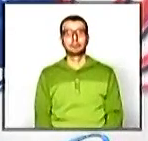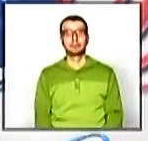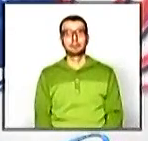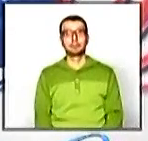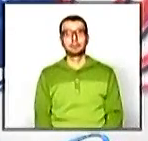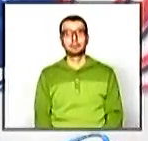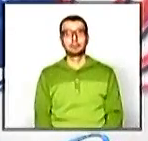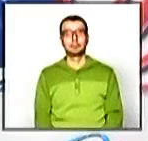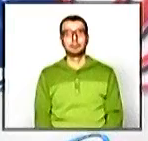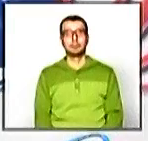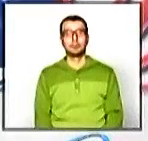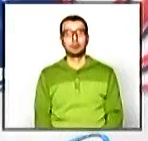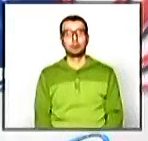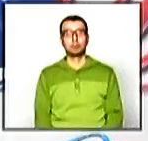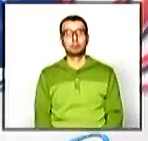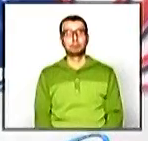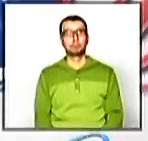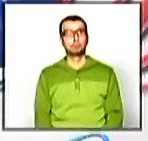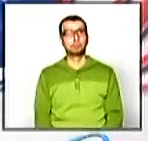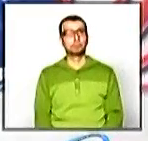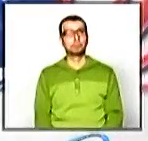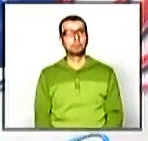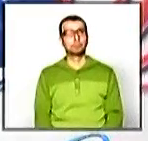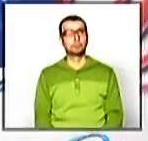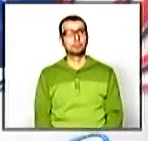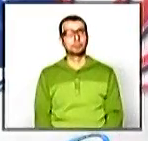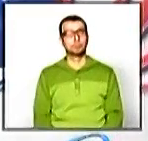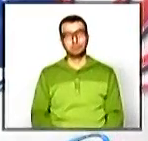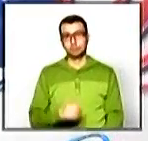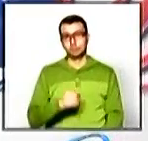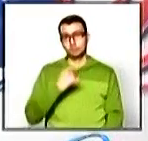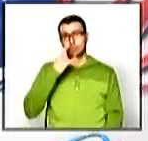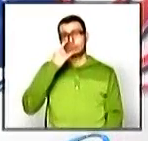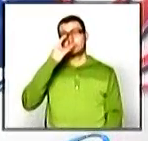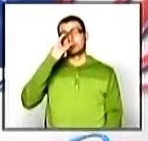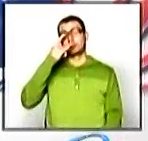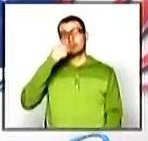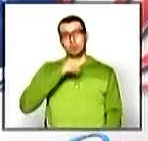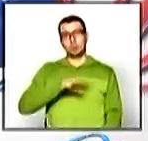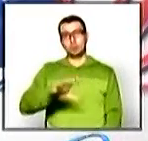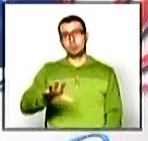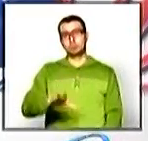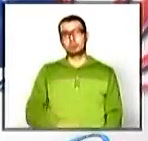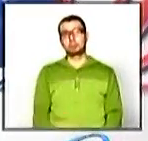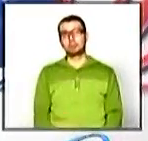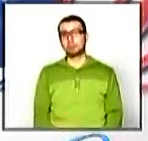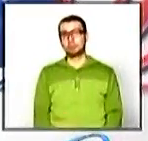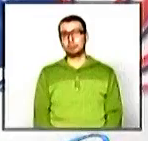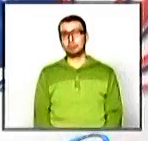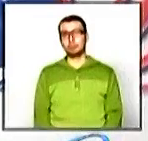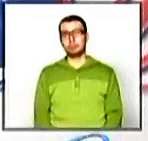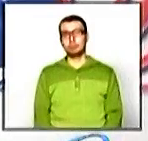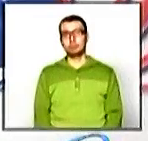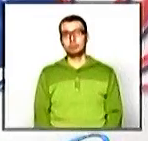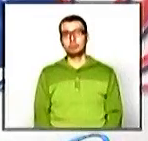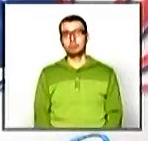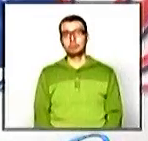Vamos al frente. Inhala hondo. Exhala. Inhala.